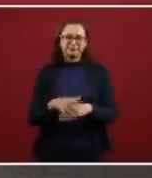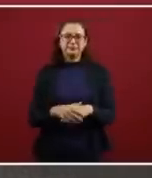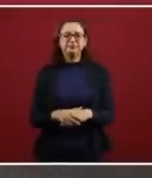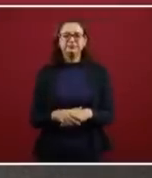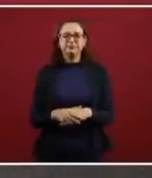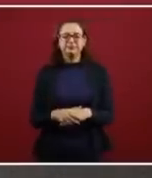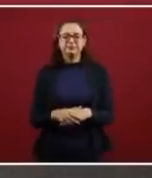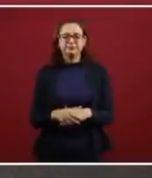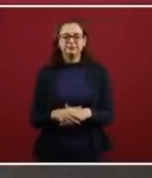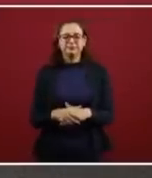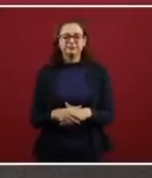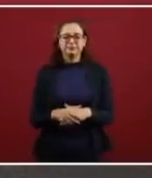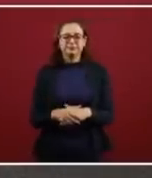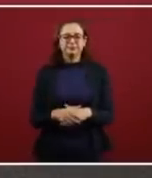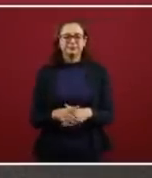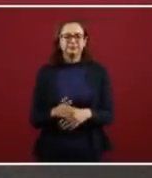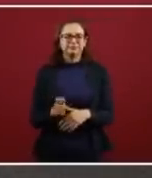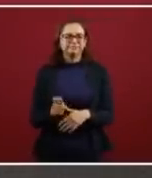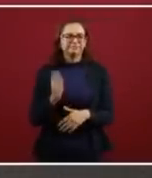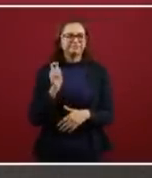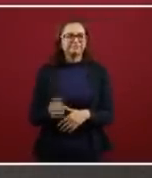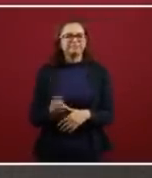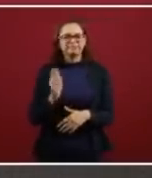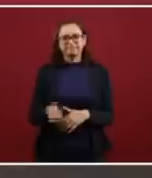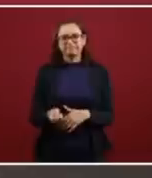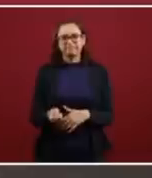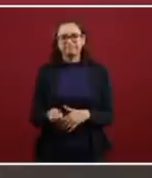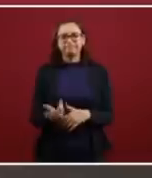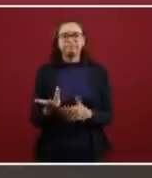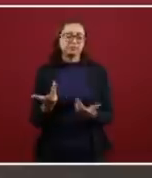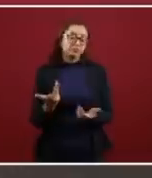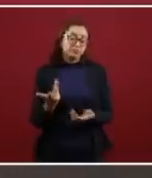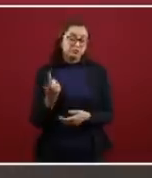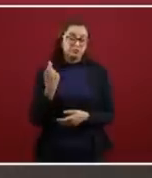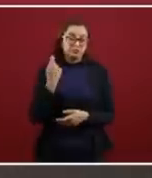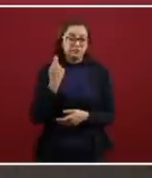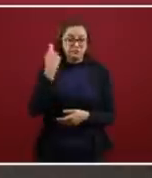Esto es que tengan su pensión,